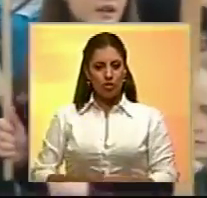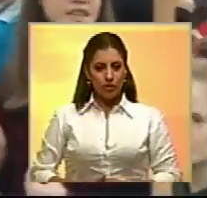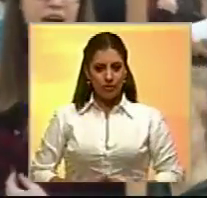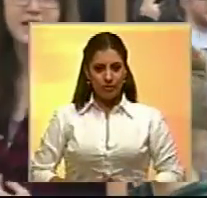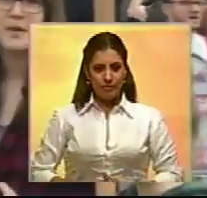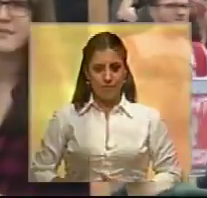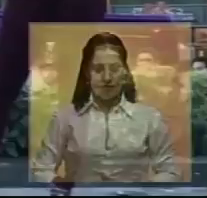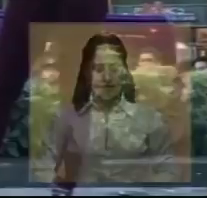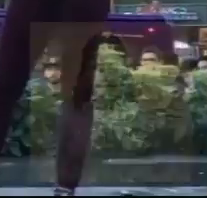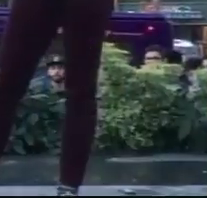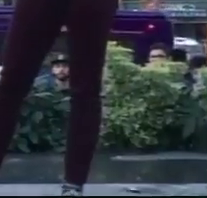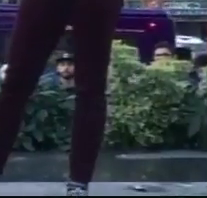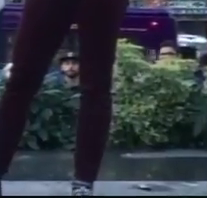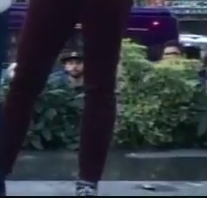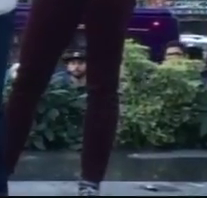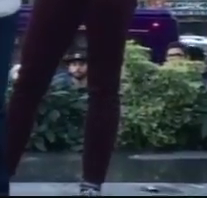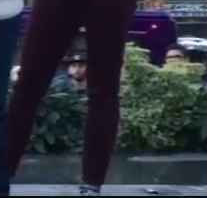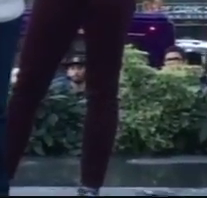minutos.